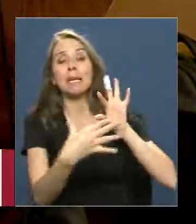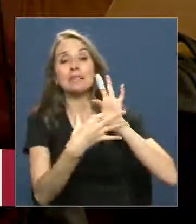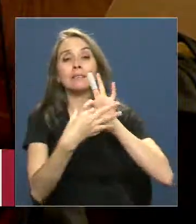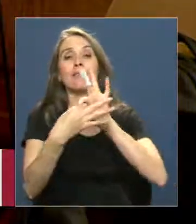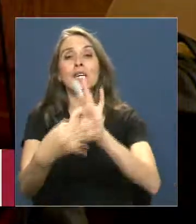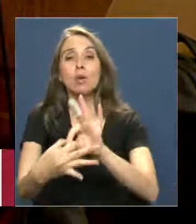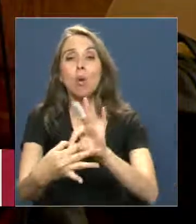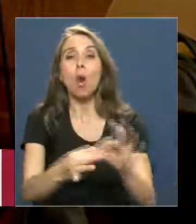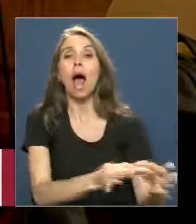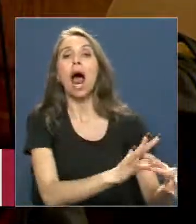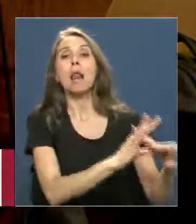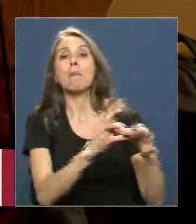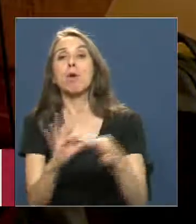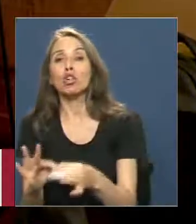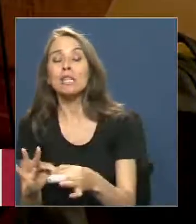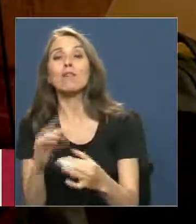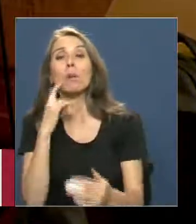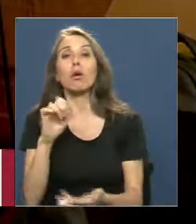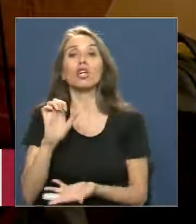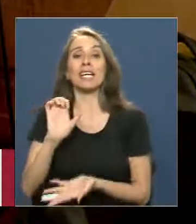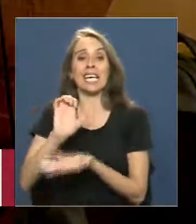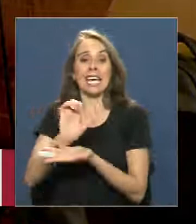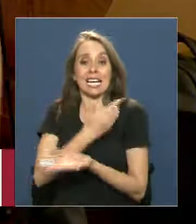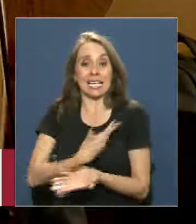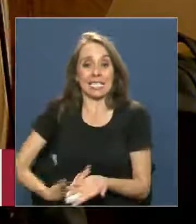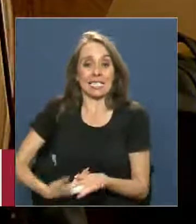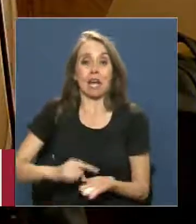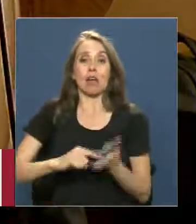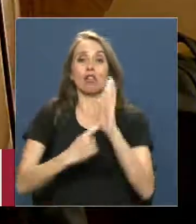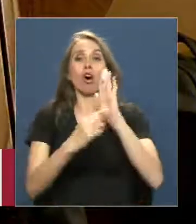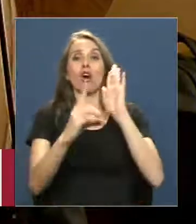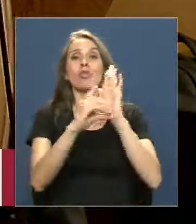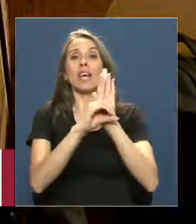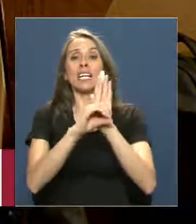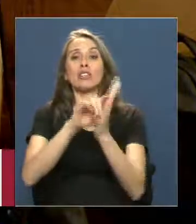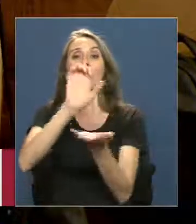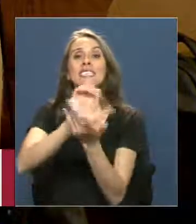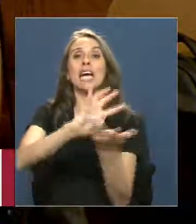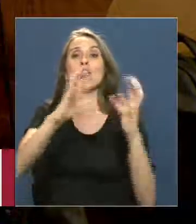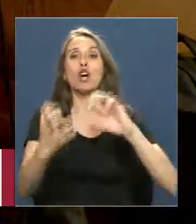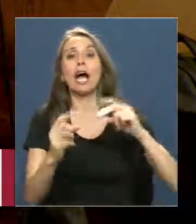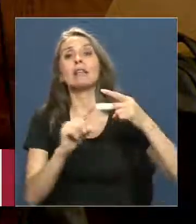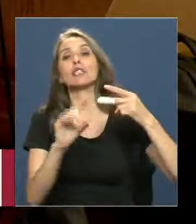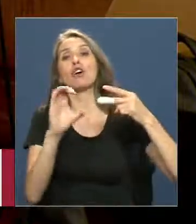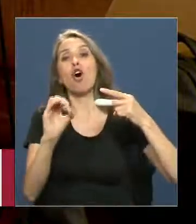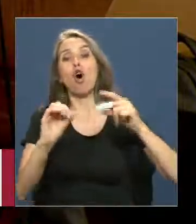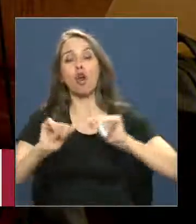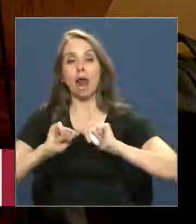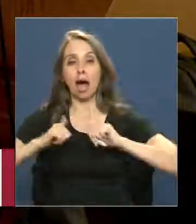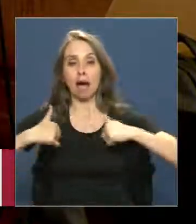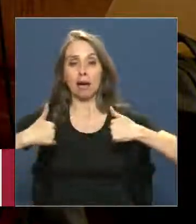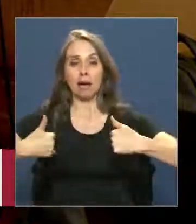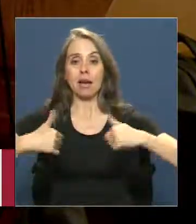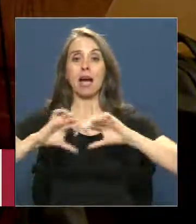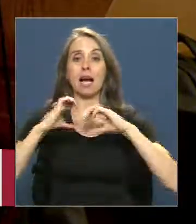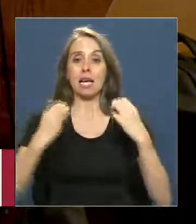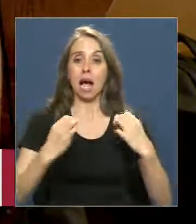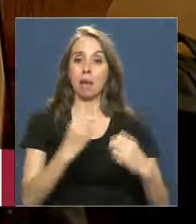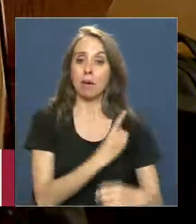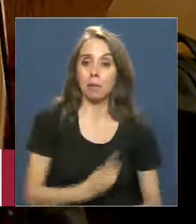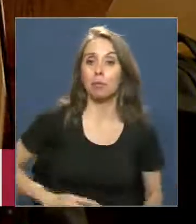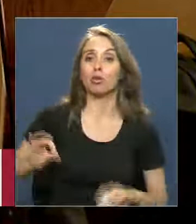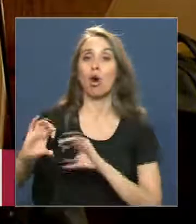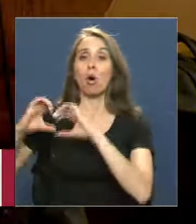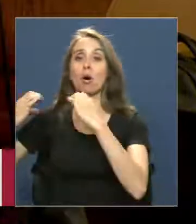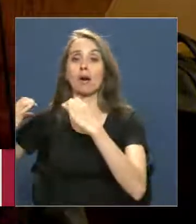razones por las cuales se declaró ese estado de catástrofe o la mesa de la Cámara o la mesa